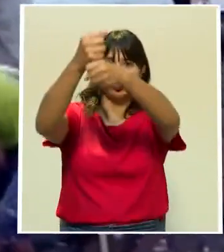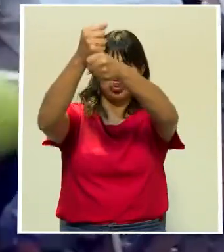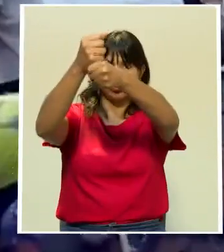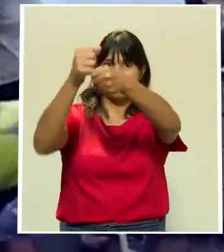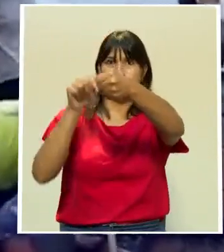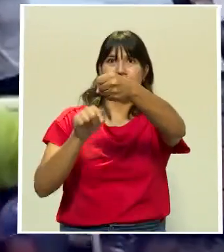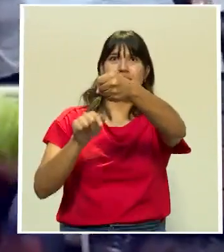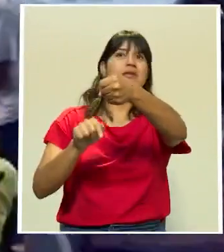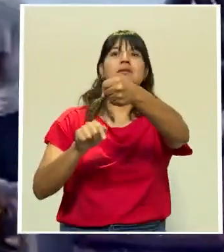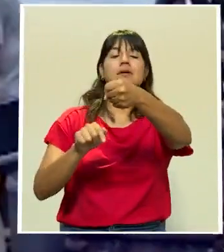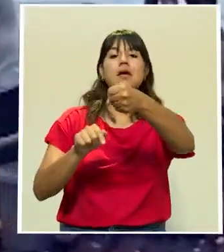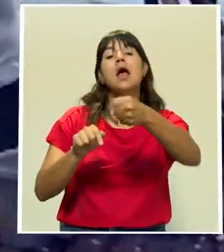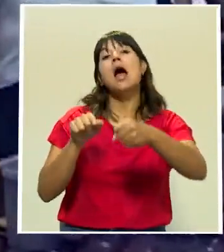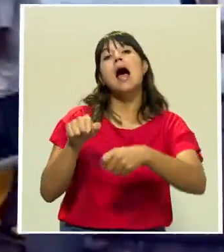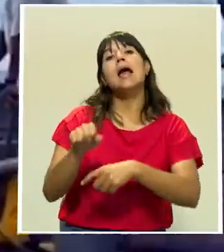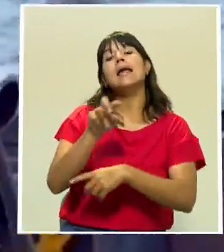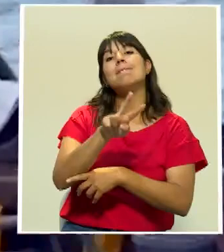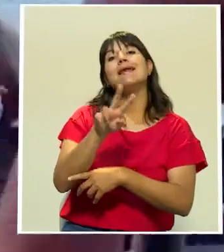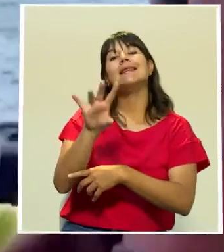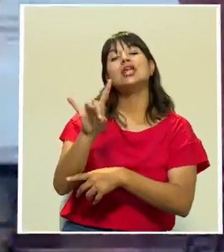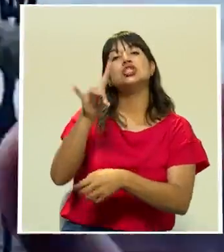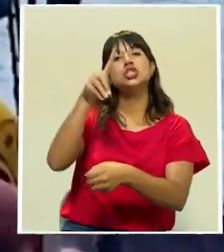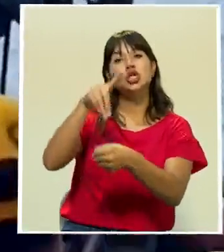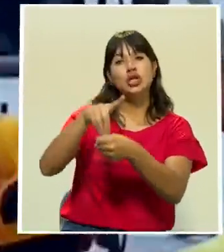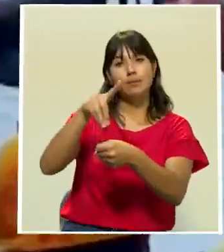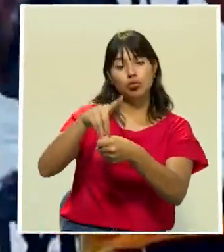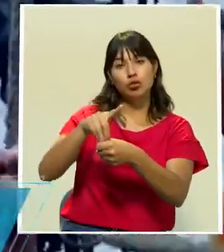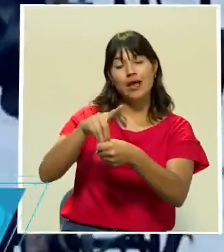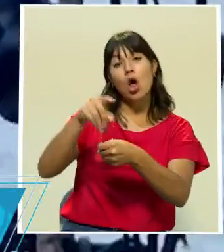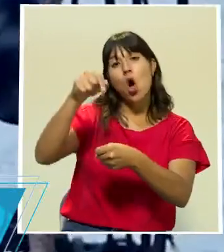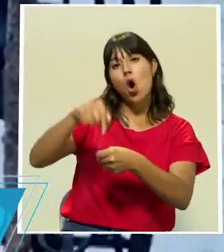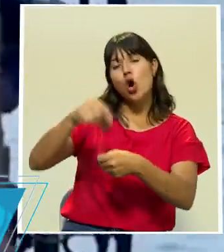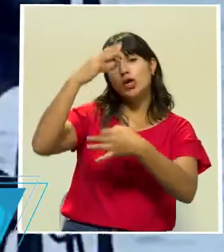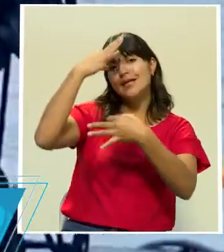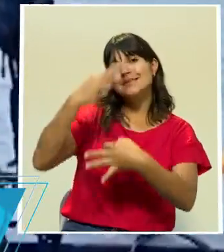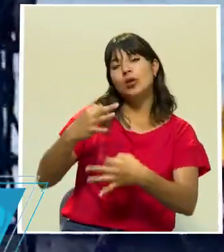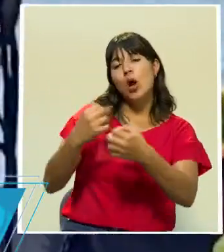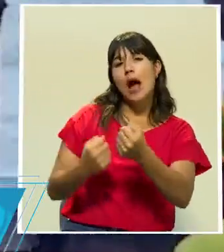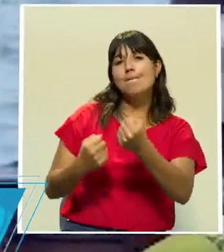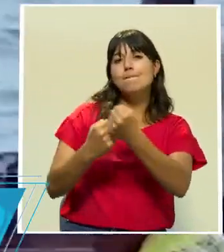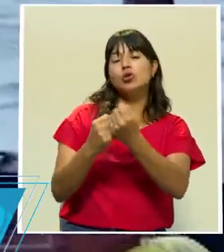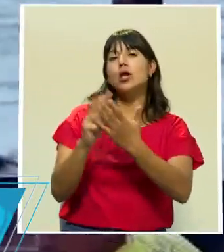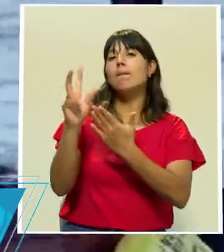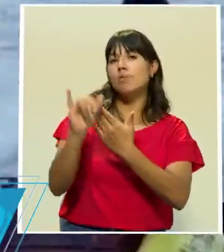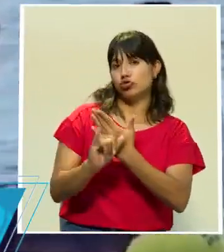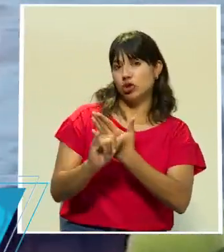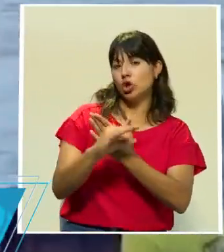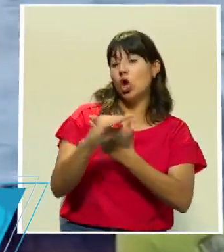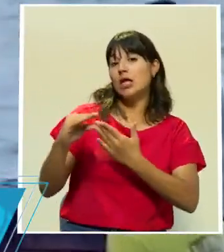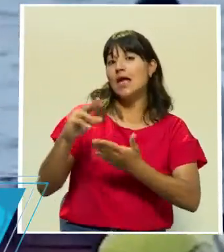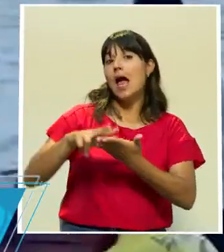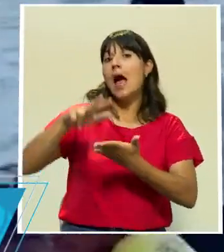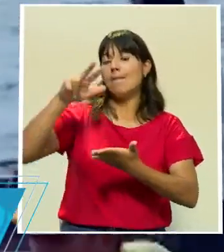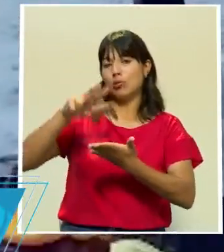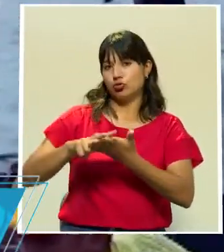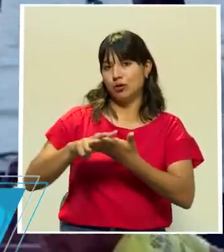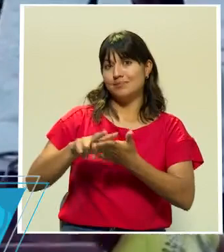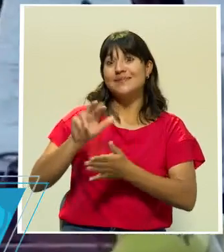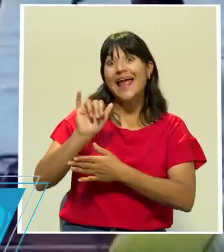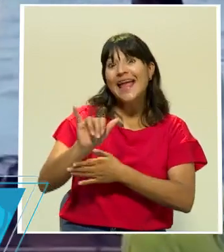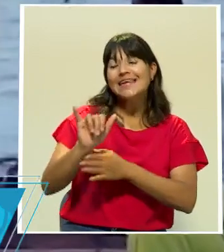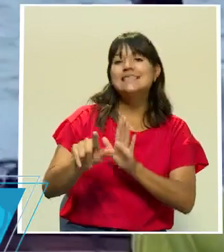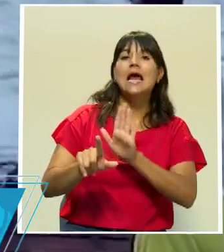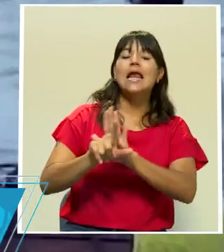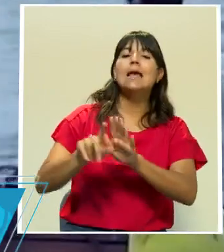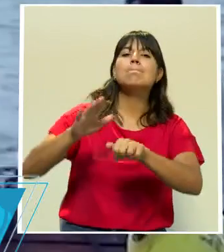zonas costeras, 28 legisladores decidieron apoyar el proyecto y aprobarlo. Esta iniciativa permite